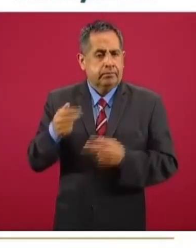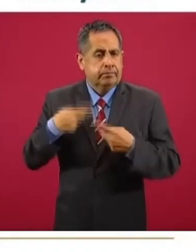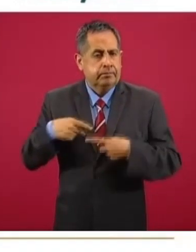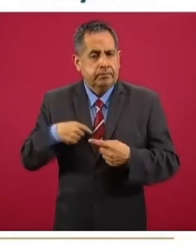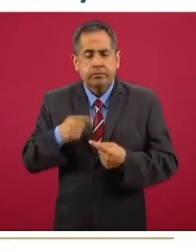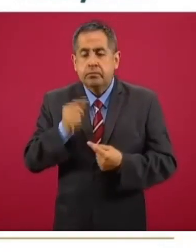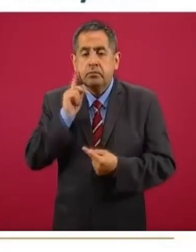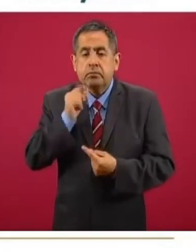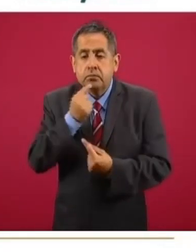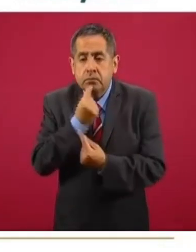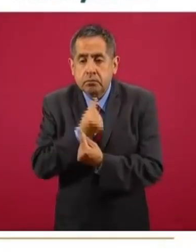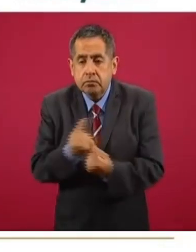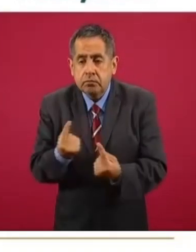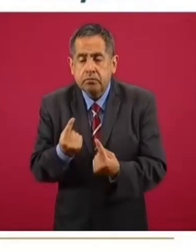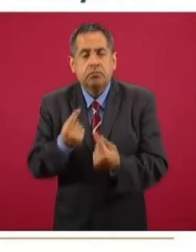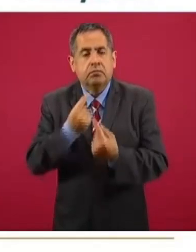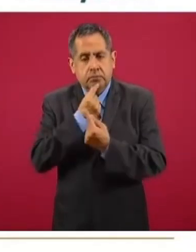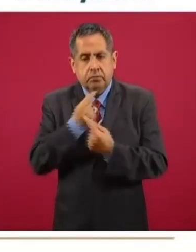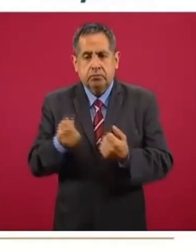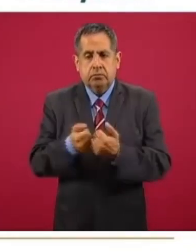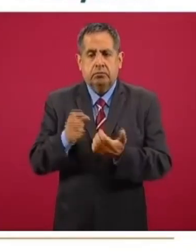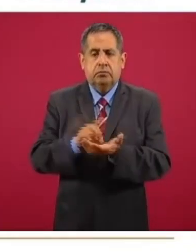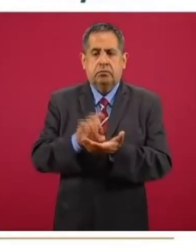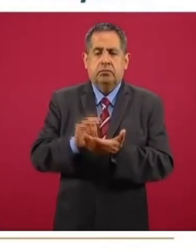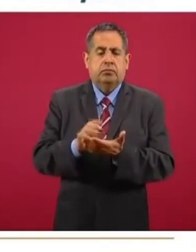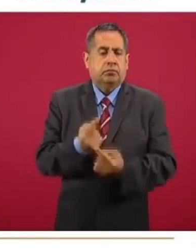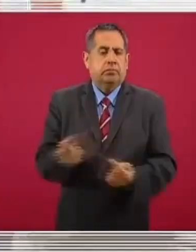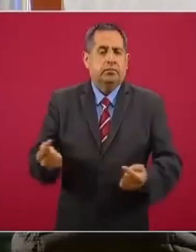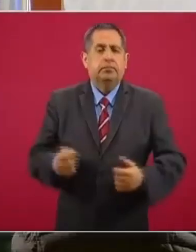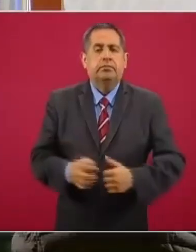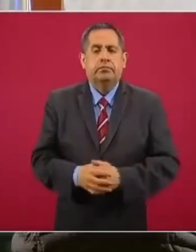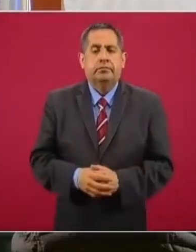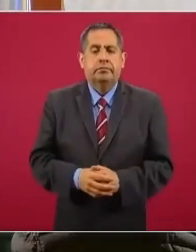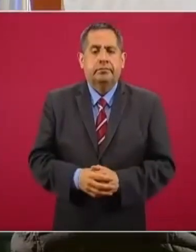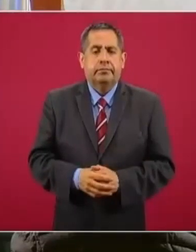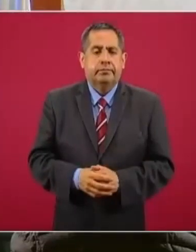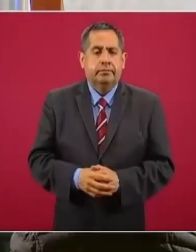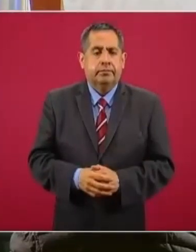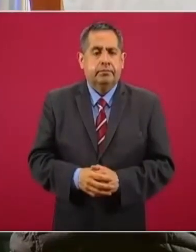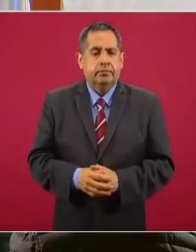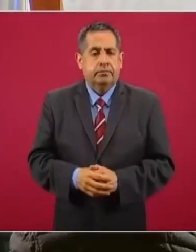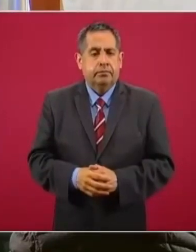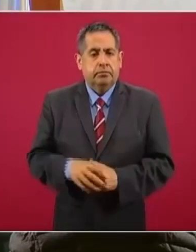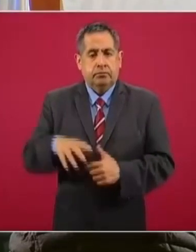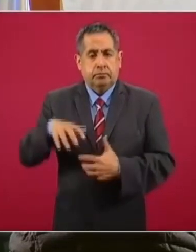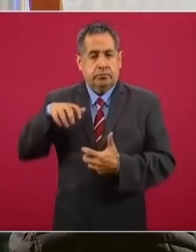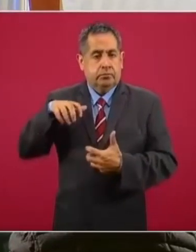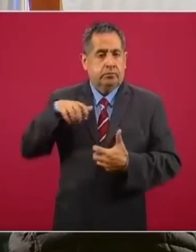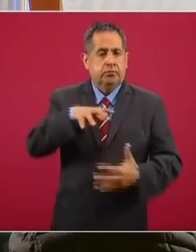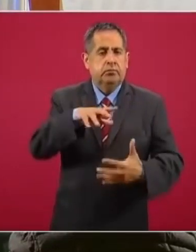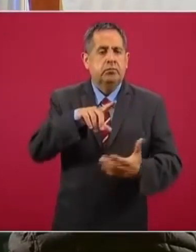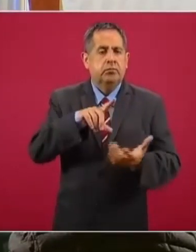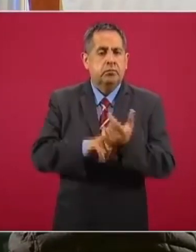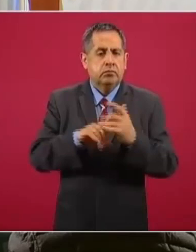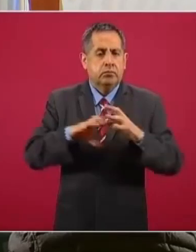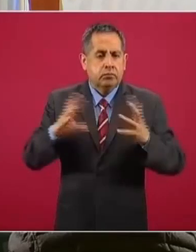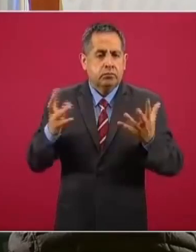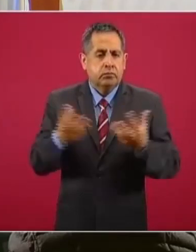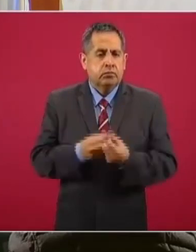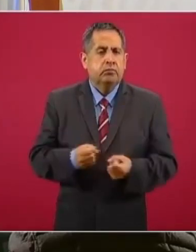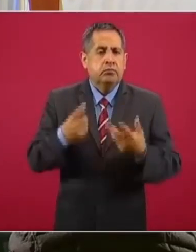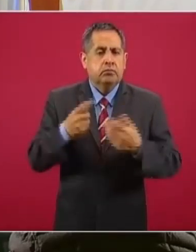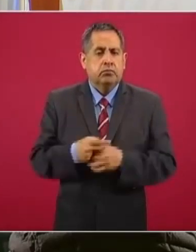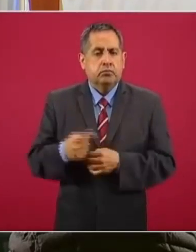996.986 niñas y niños con discapacidad. La inversión en adulto mayor